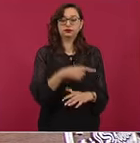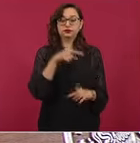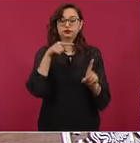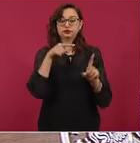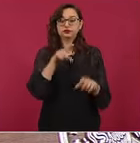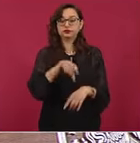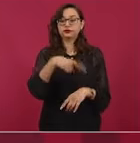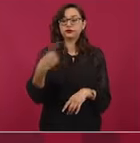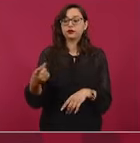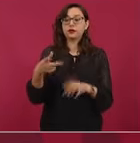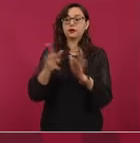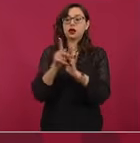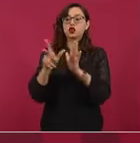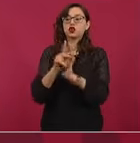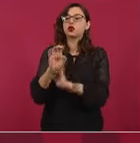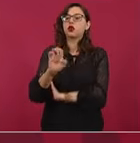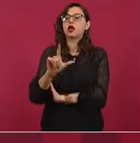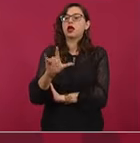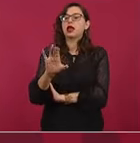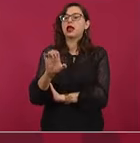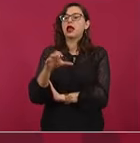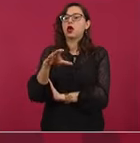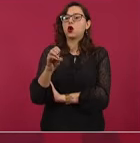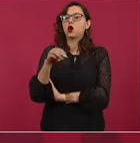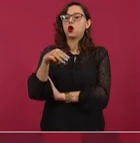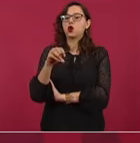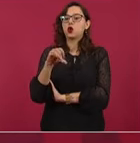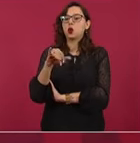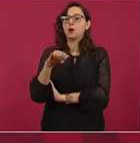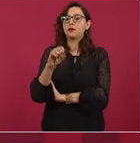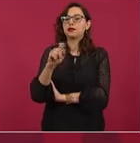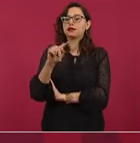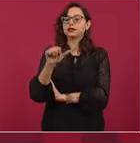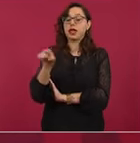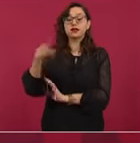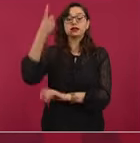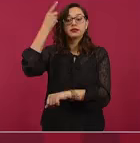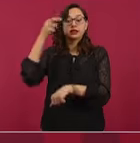del Economista, de un periódico